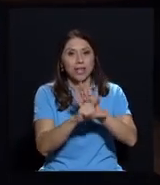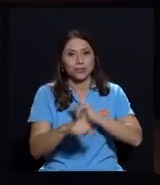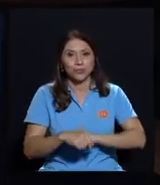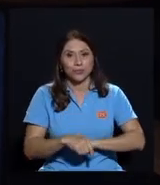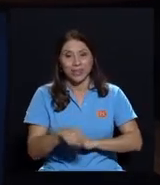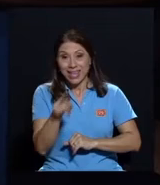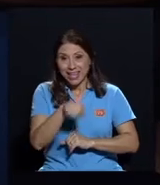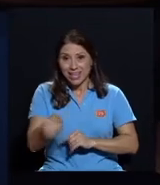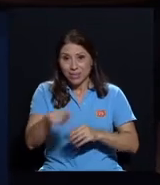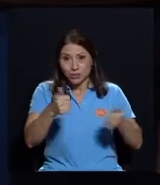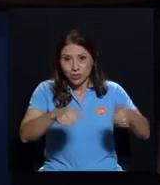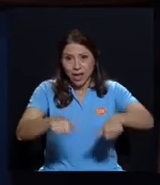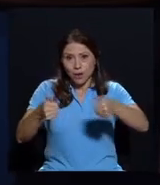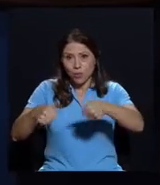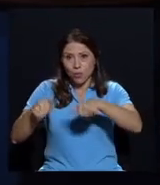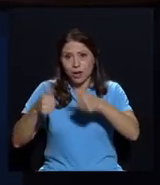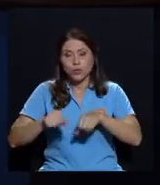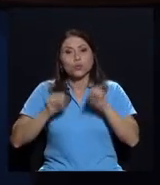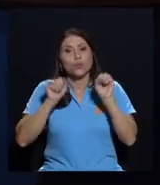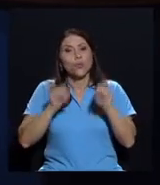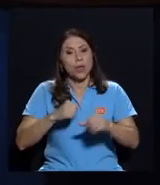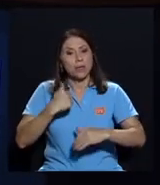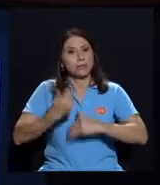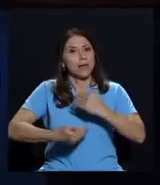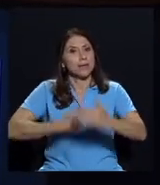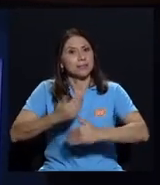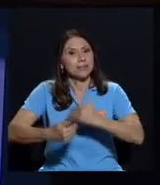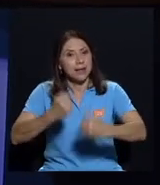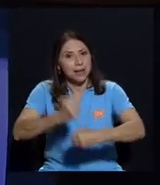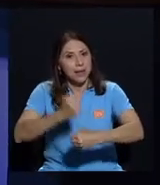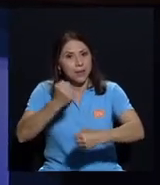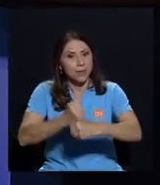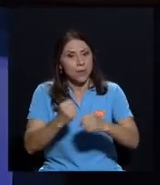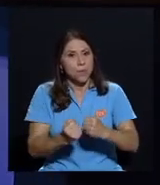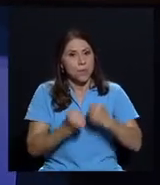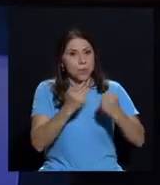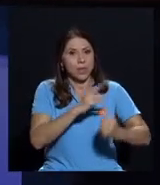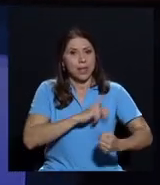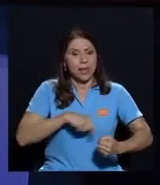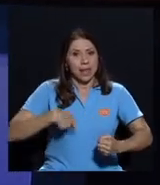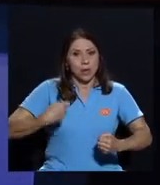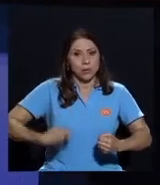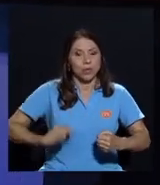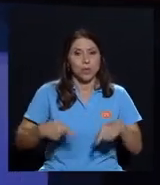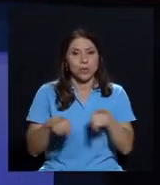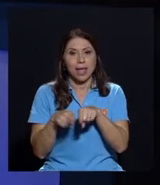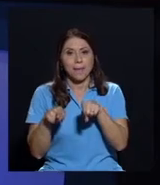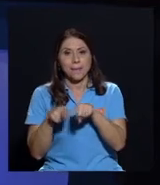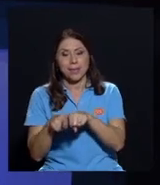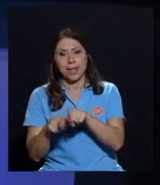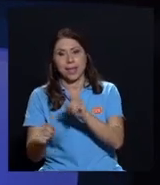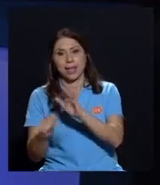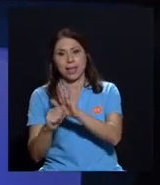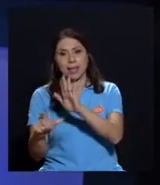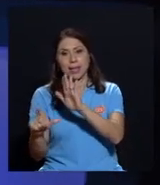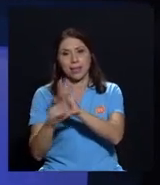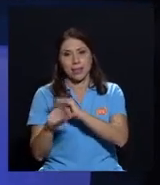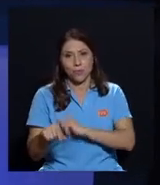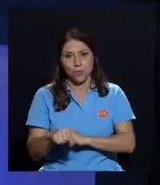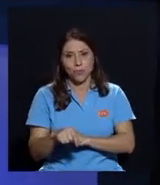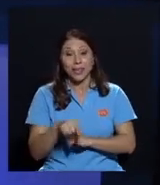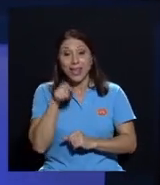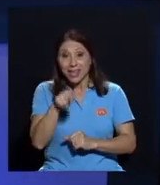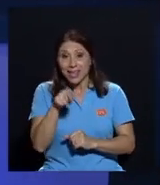puedan avanzar tanto en la gestión del ejecutivo como la discusión y gestión del legislativo y a ese acuerdo poder